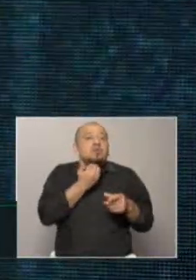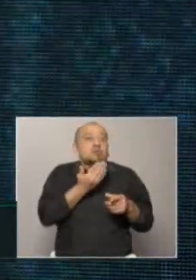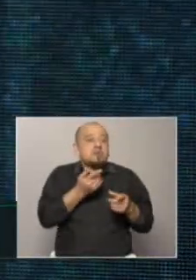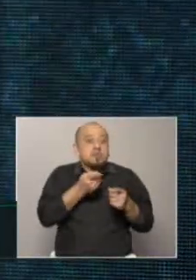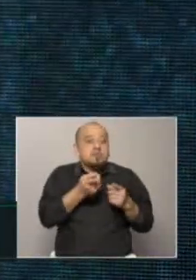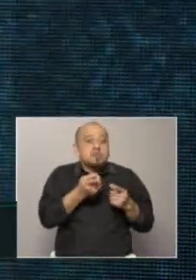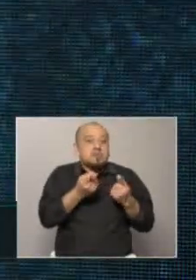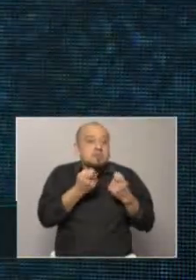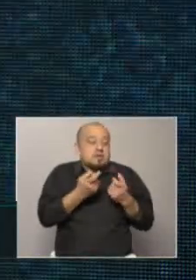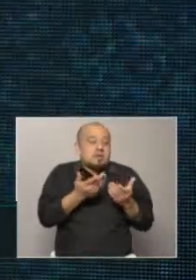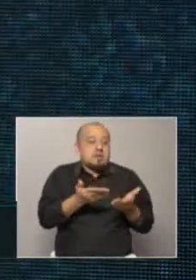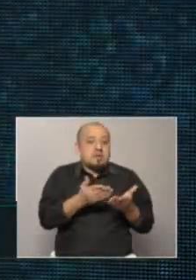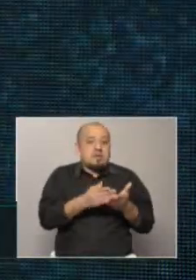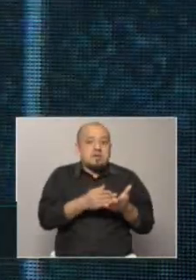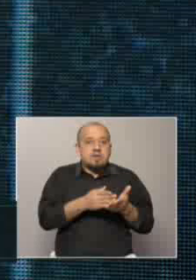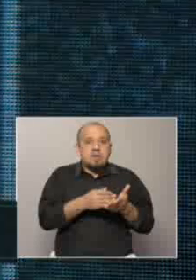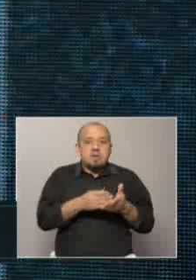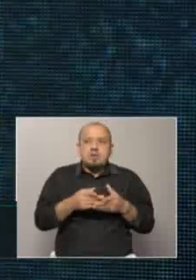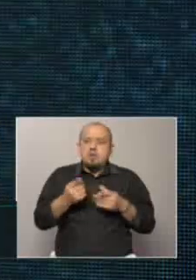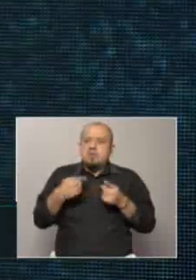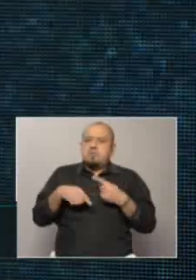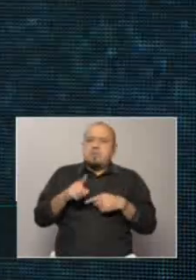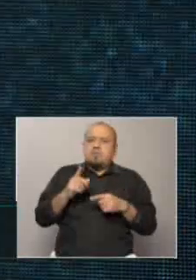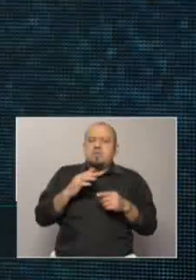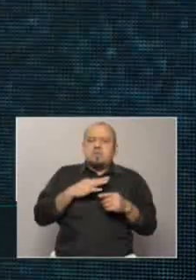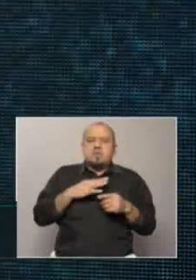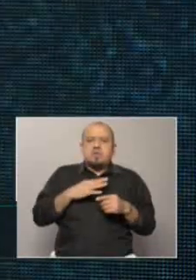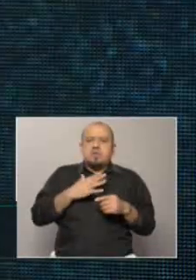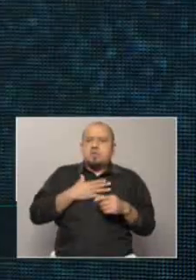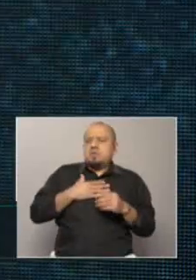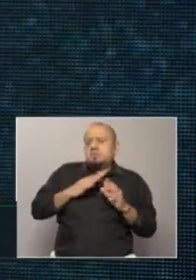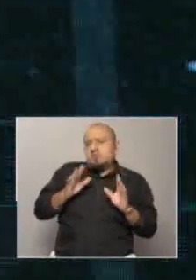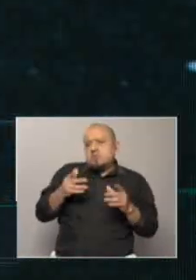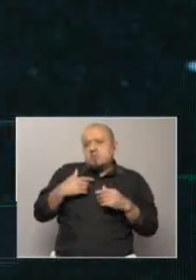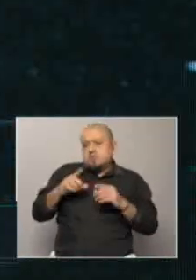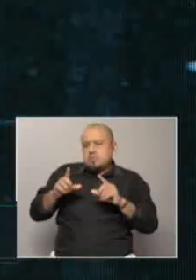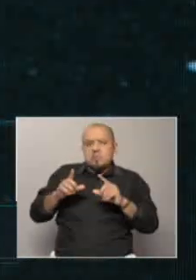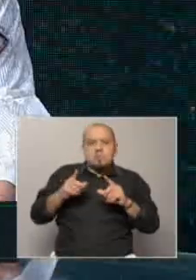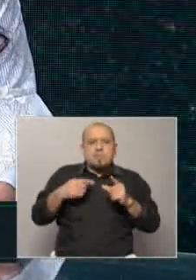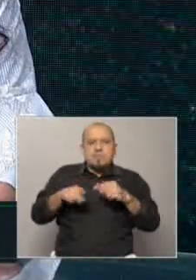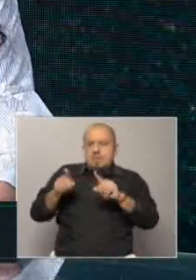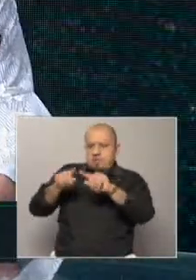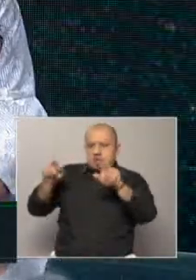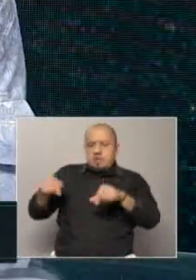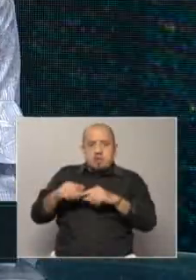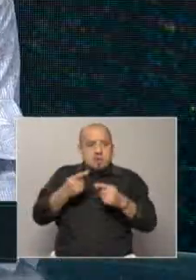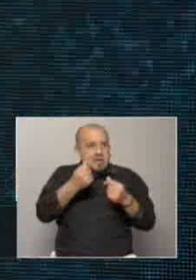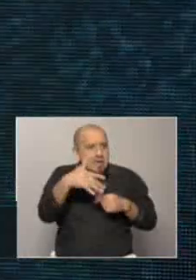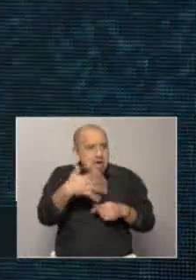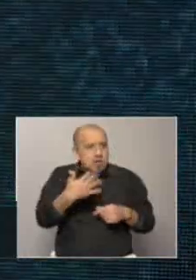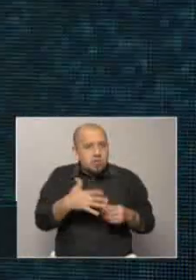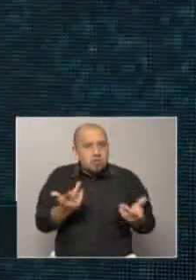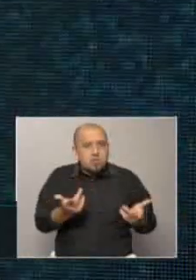ese... Pero son cosas muy grandes. Yo soy más del estilo plaqueta, pero tenemos el coreano. Y es carísimo, es